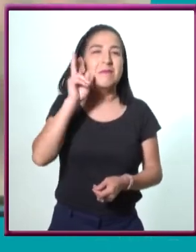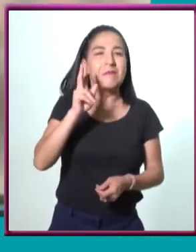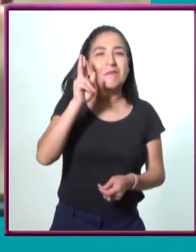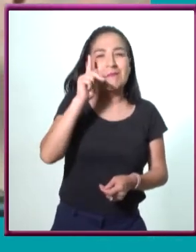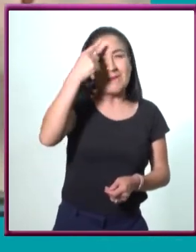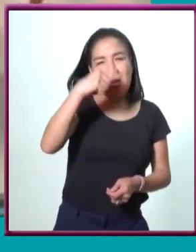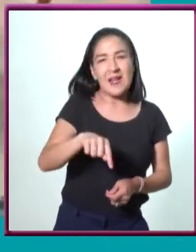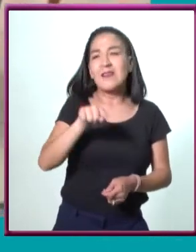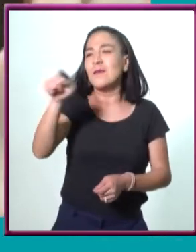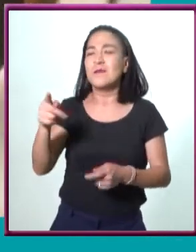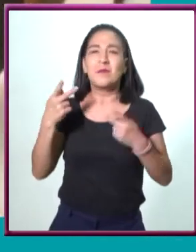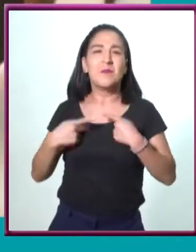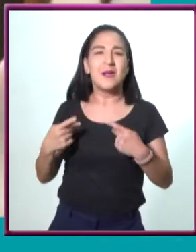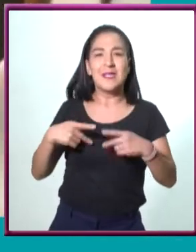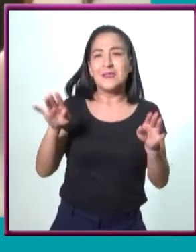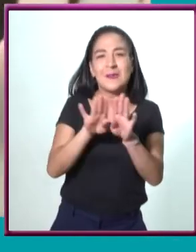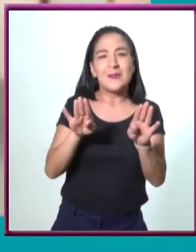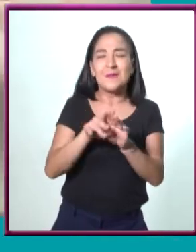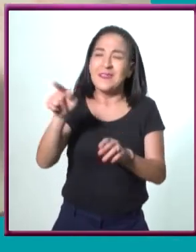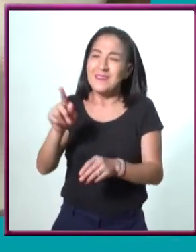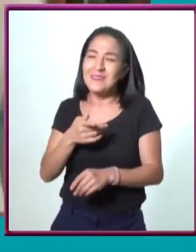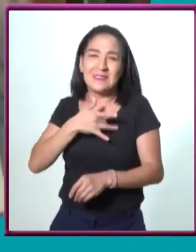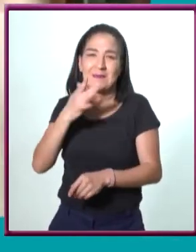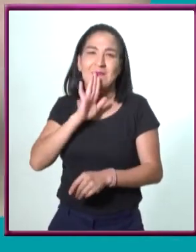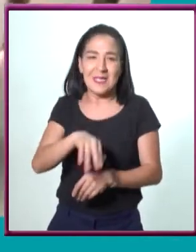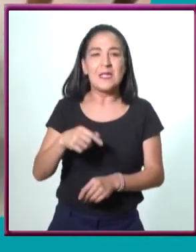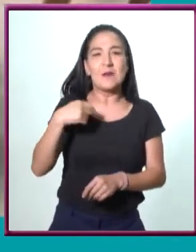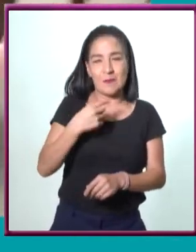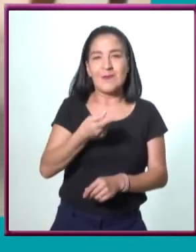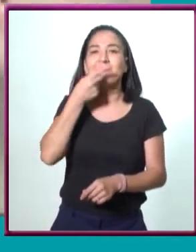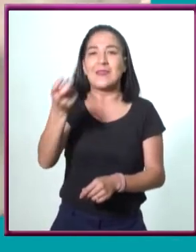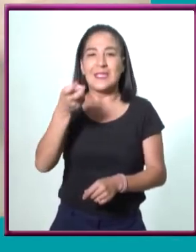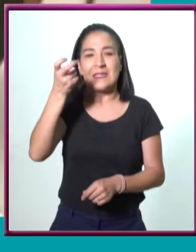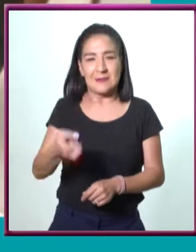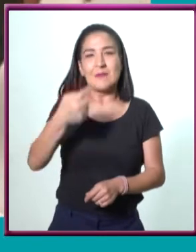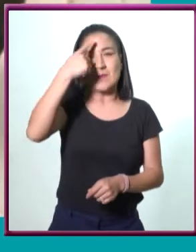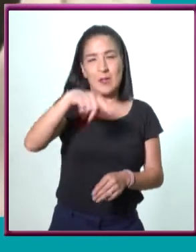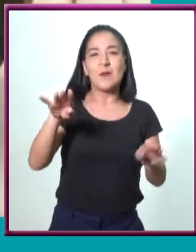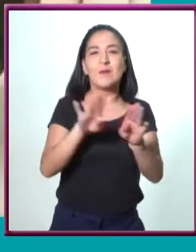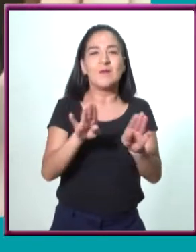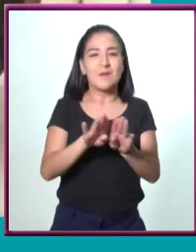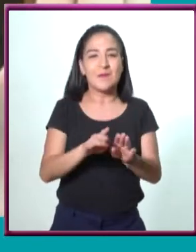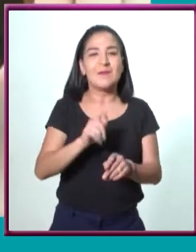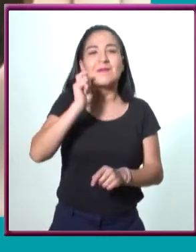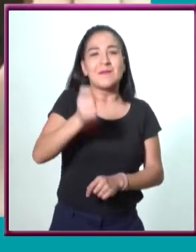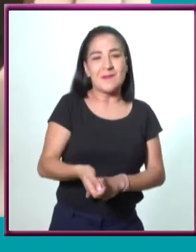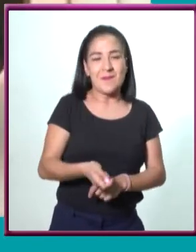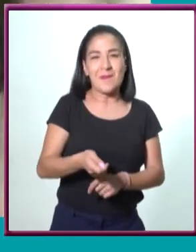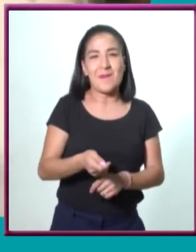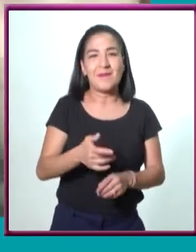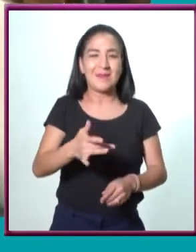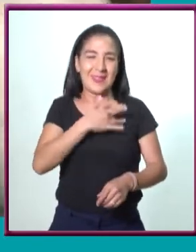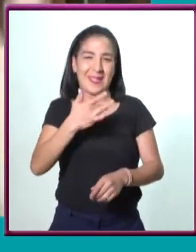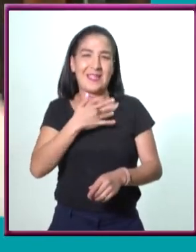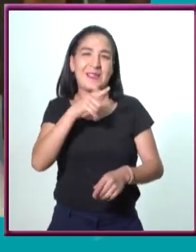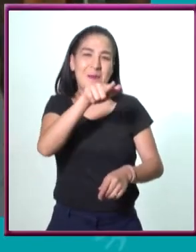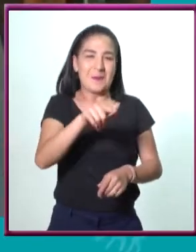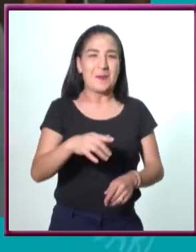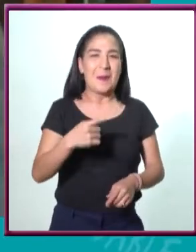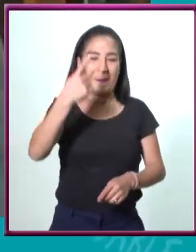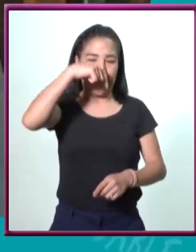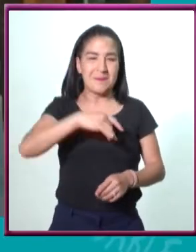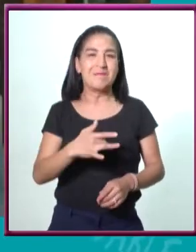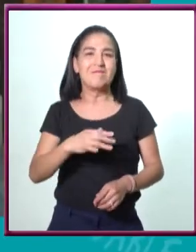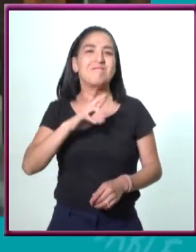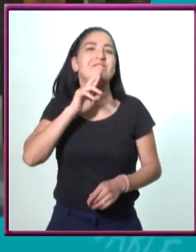mal al otro, no es que sea inevitable, sino que tú prefieres hacer eso porque te da como más placer a ti